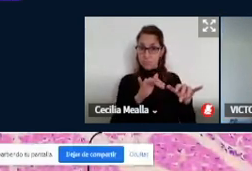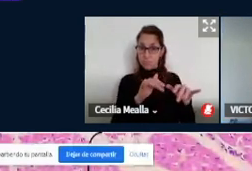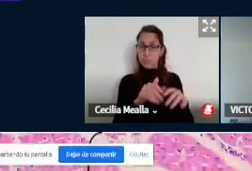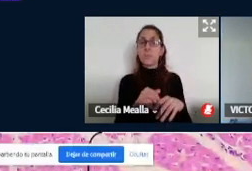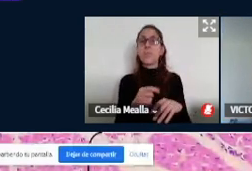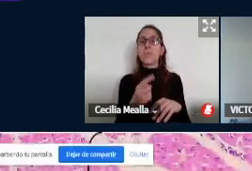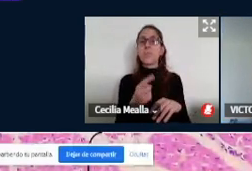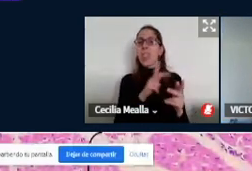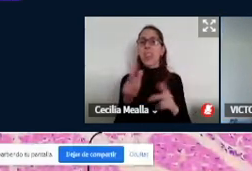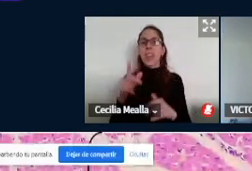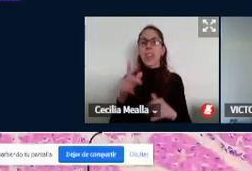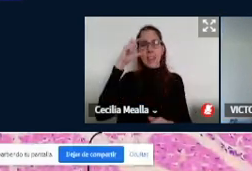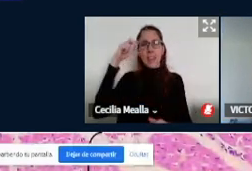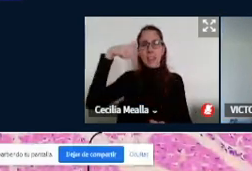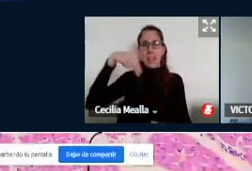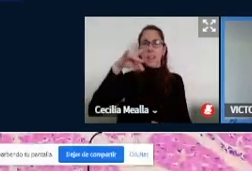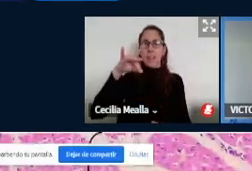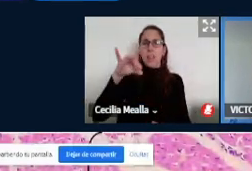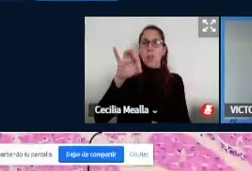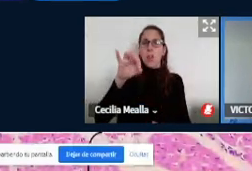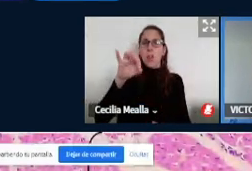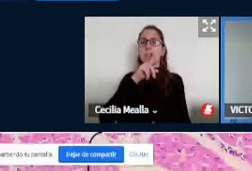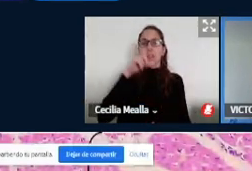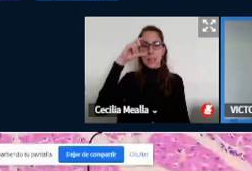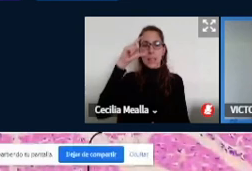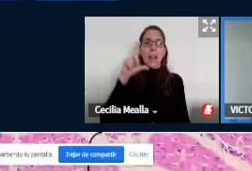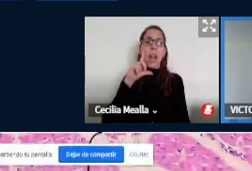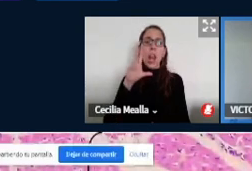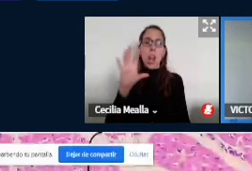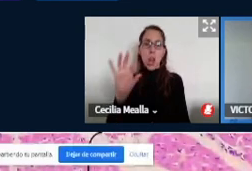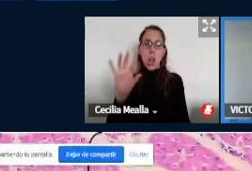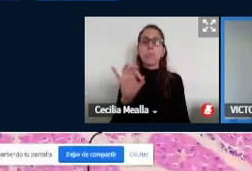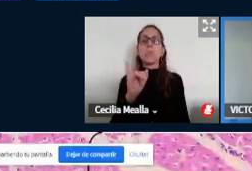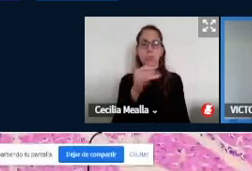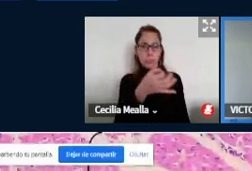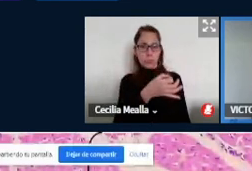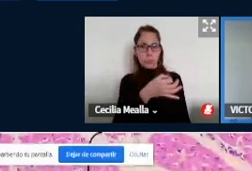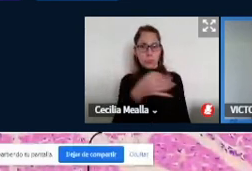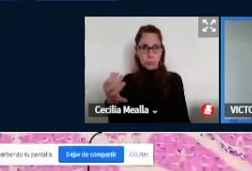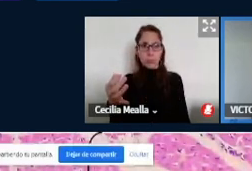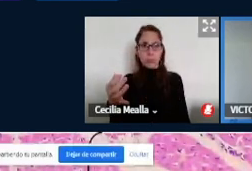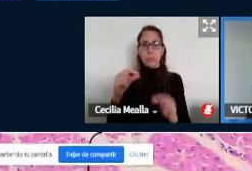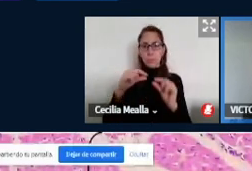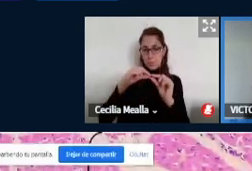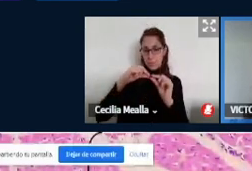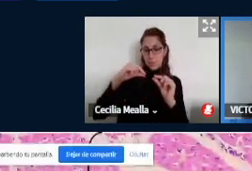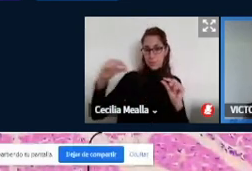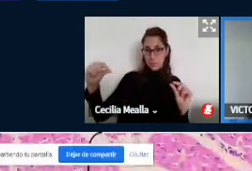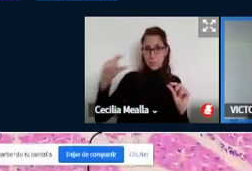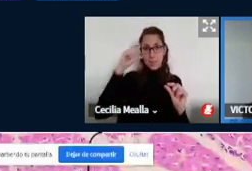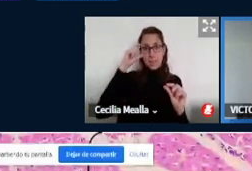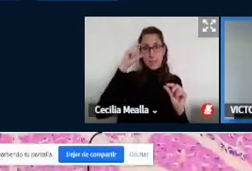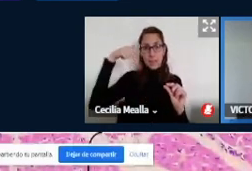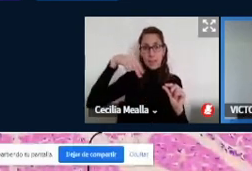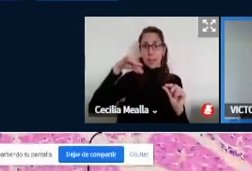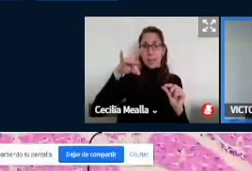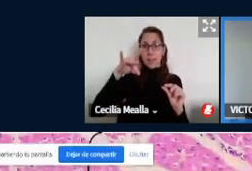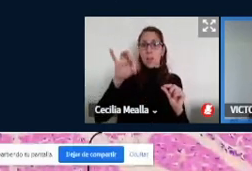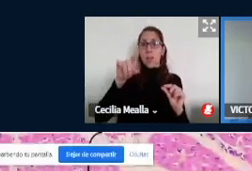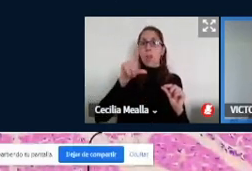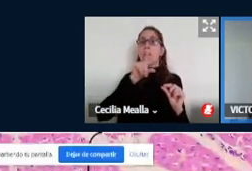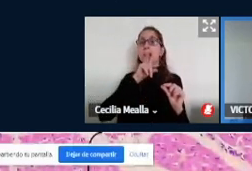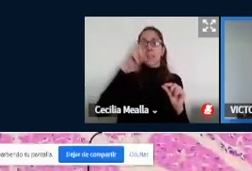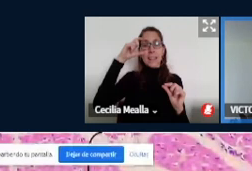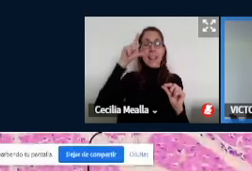Ahí dicen endotelio. Bien, perfecto. El endotelio, en realidad, el